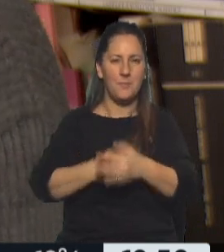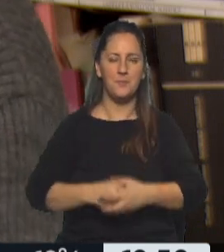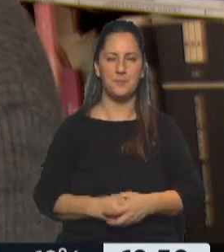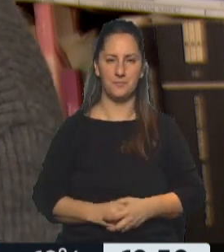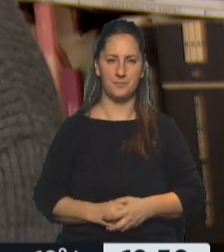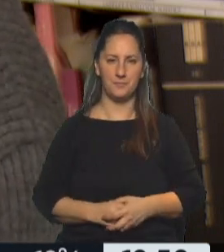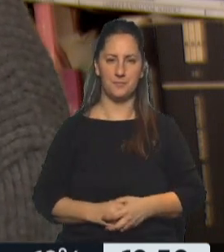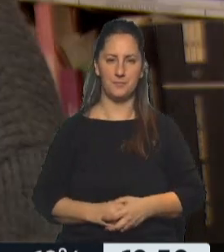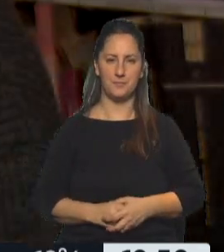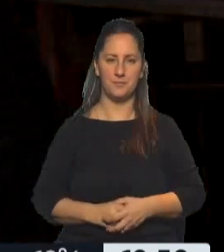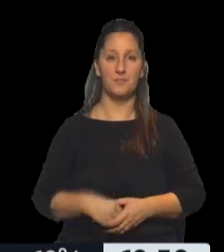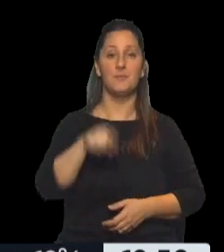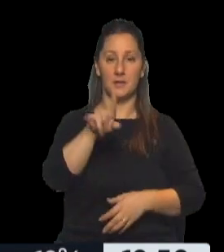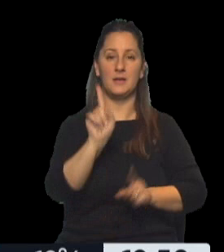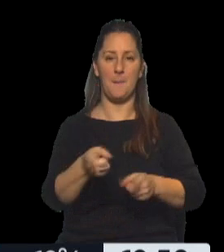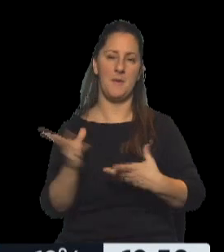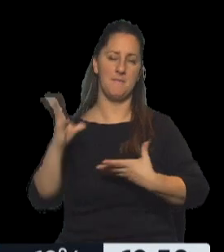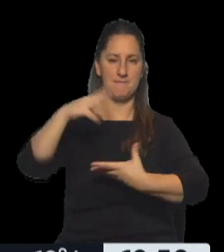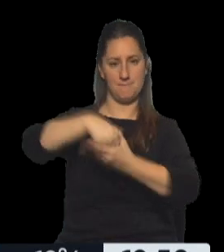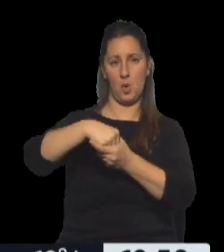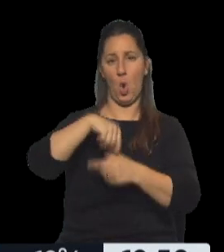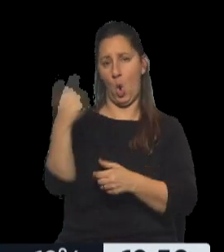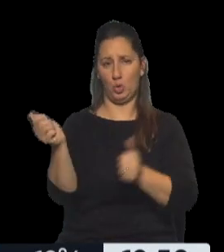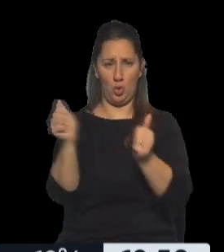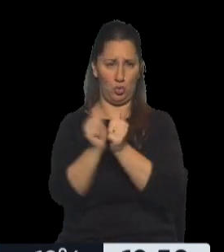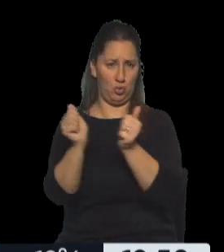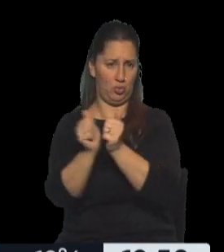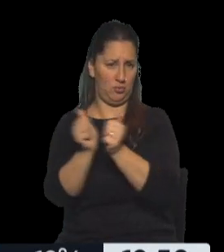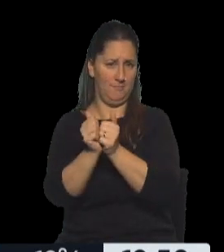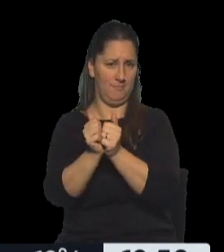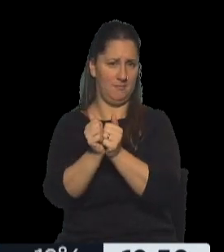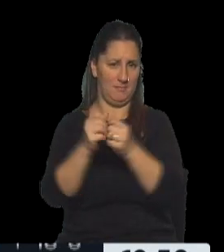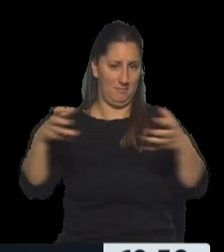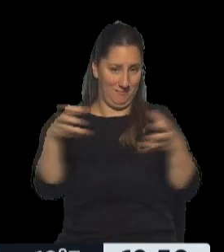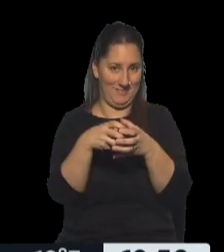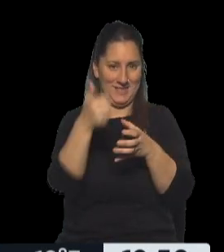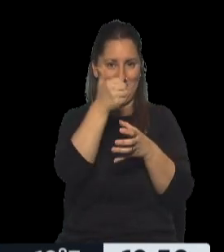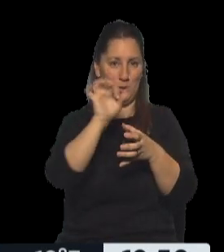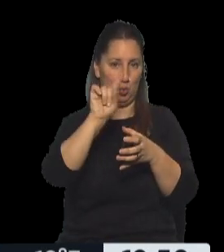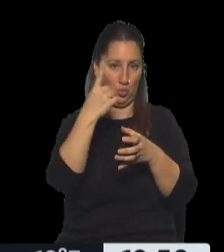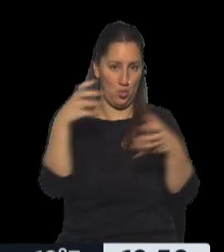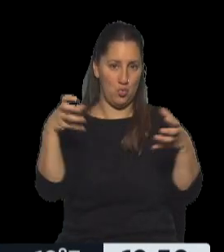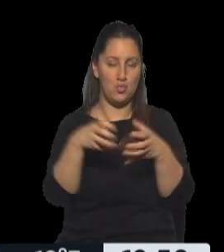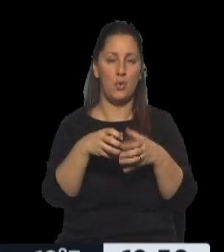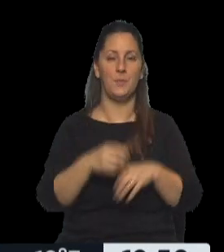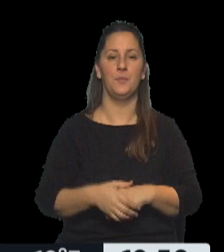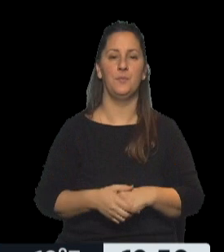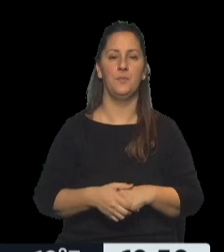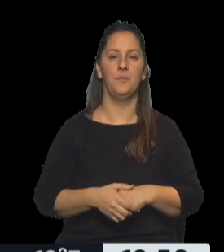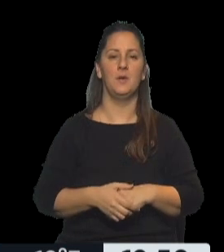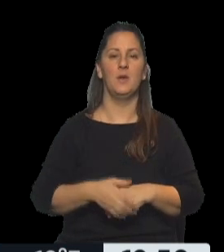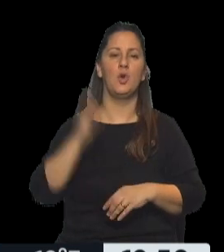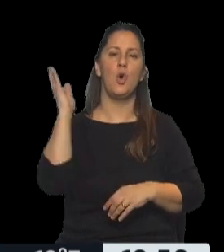donde participó junto con otros agentes del batallón 301 en el narco